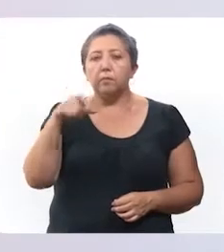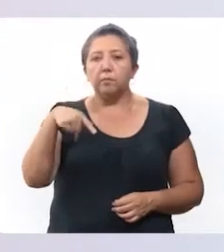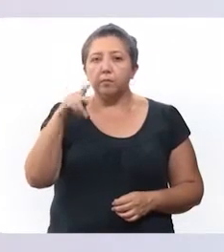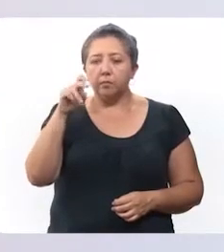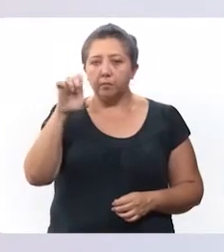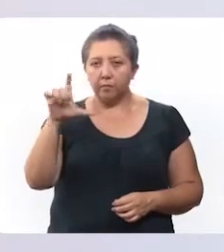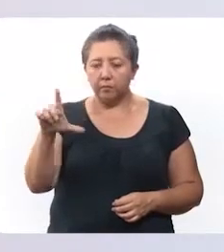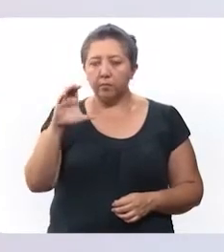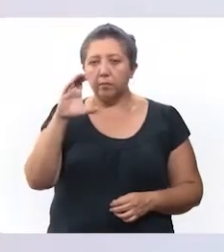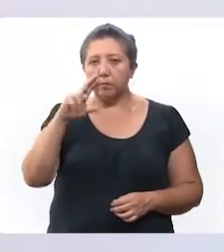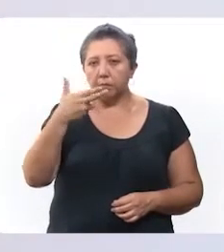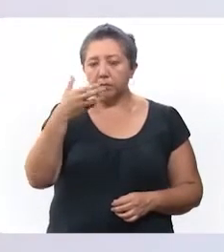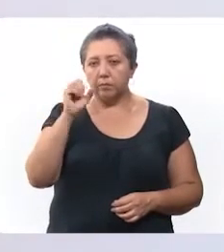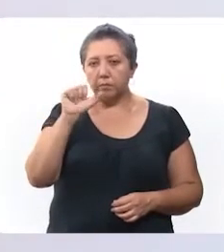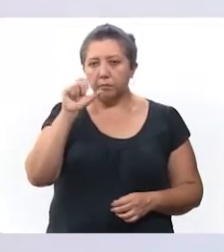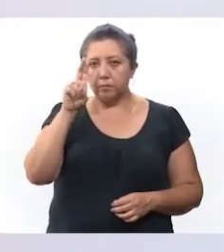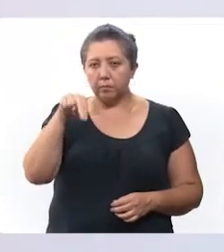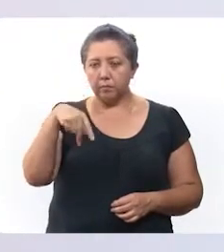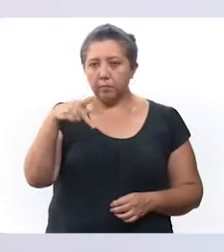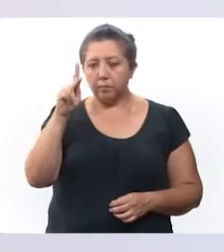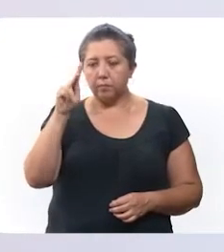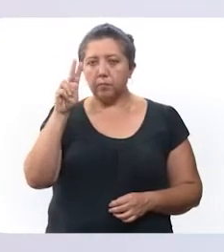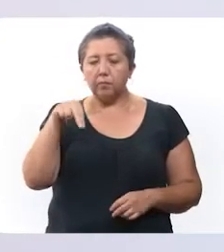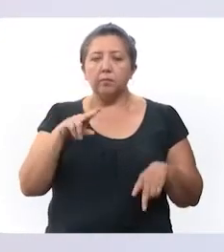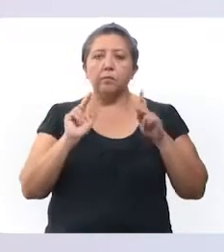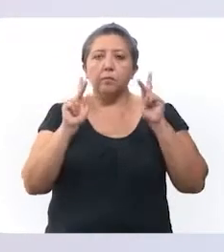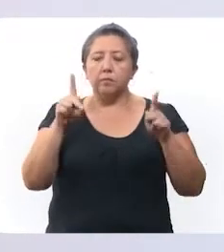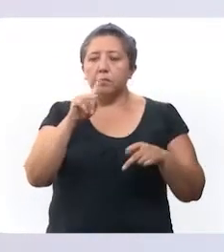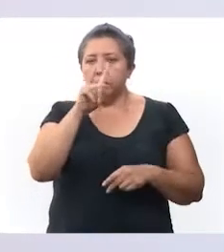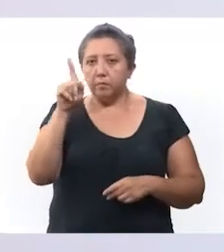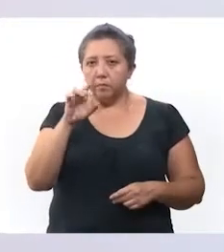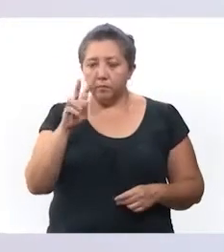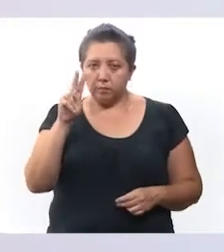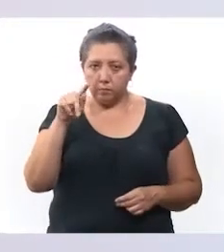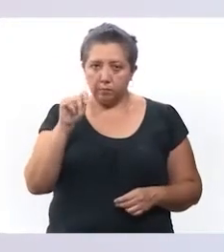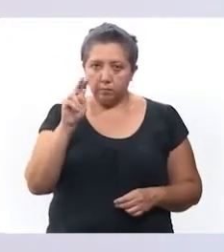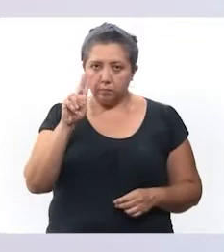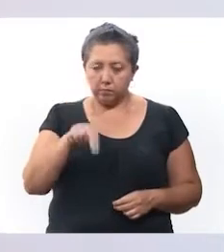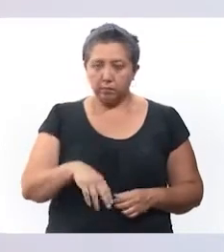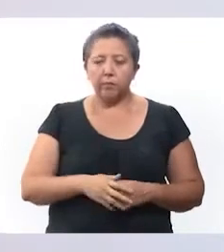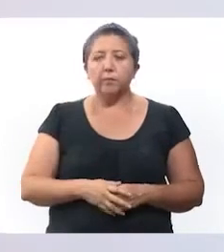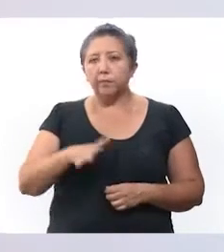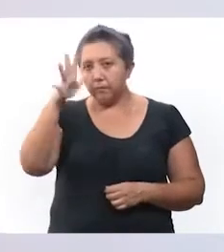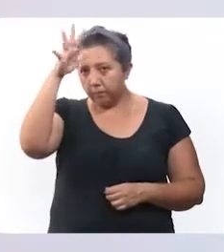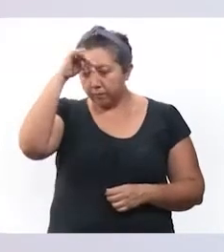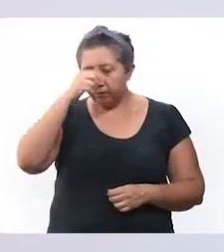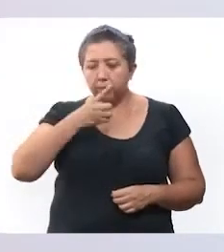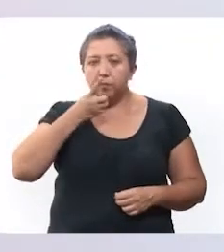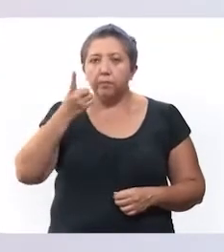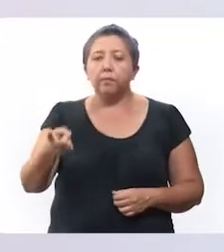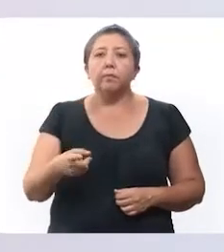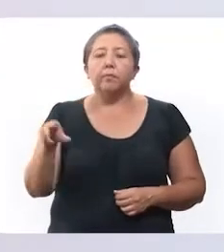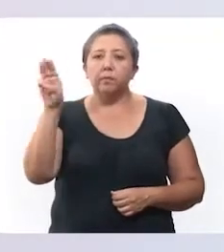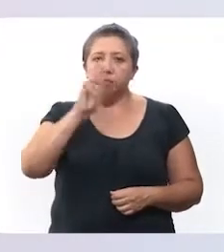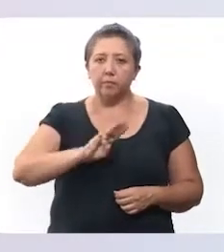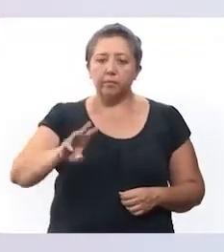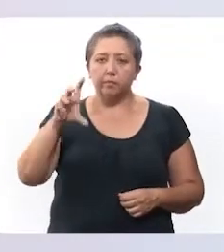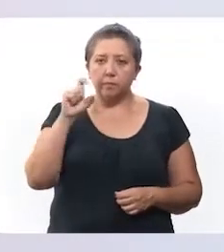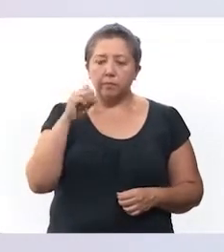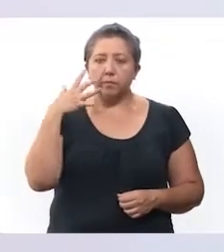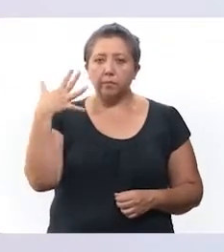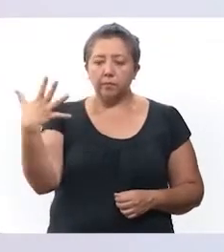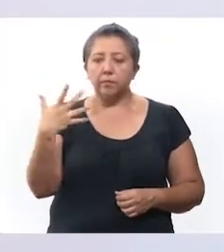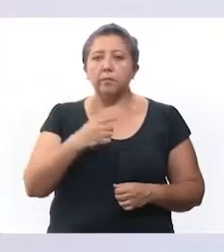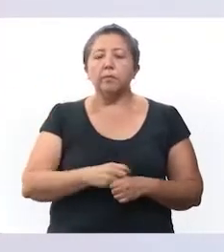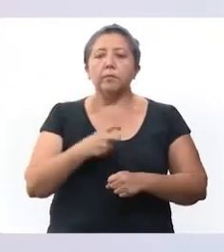Chaxinquín, Chancom, Oshkushkap, Progreso, Sisantún y Silam de Bravo. De acuerdo a lo programado, el miércoles 25